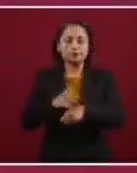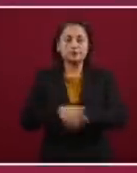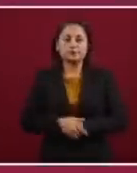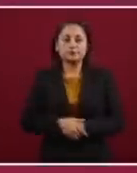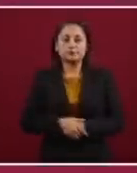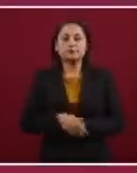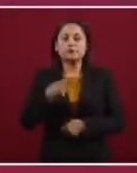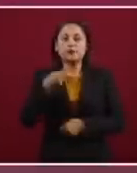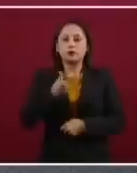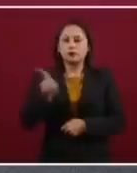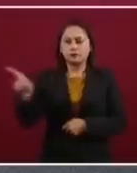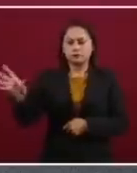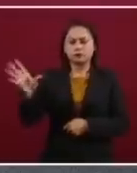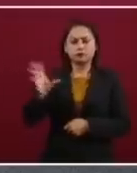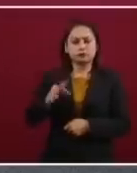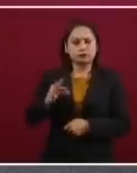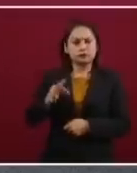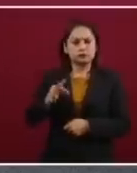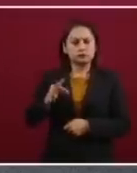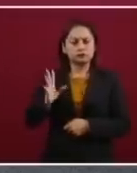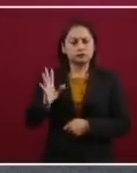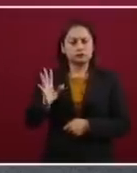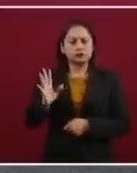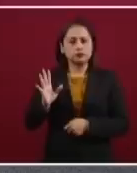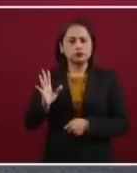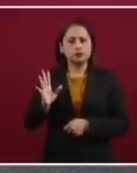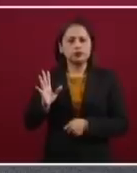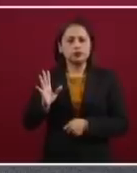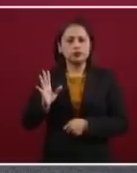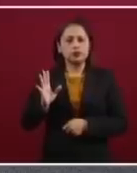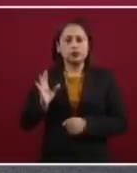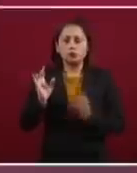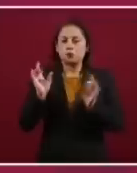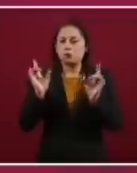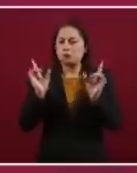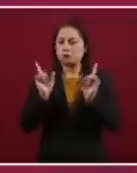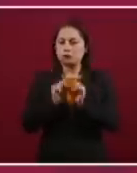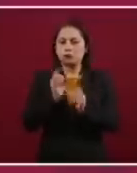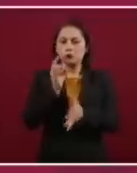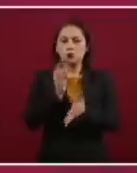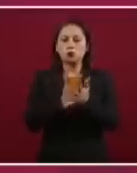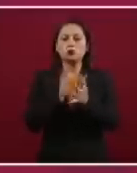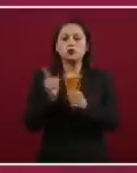lo que me han informado es que es una investigación